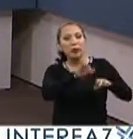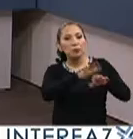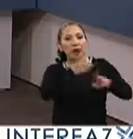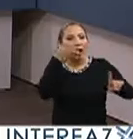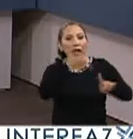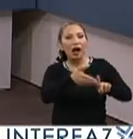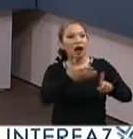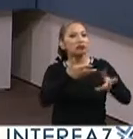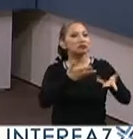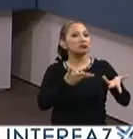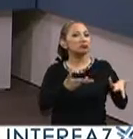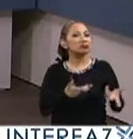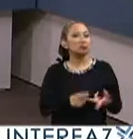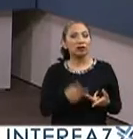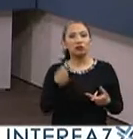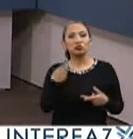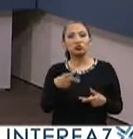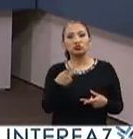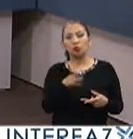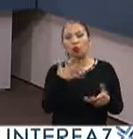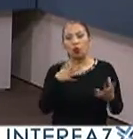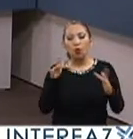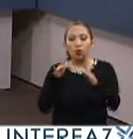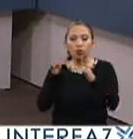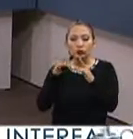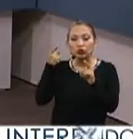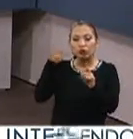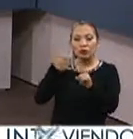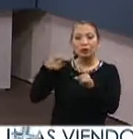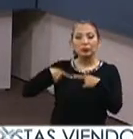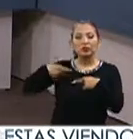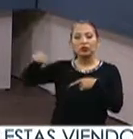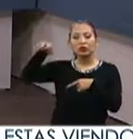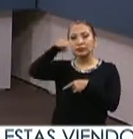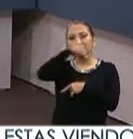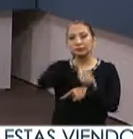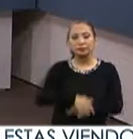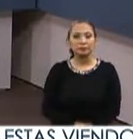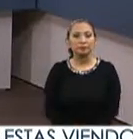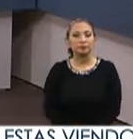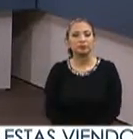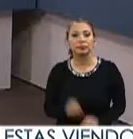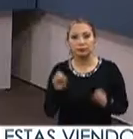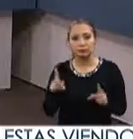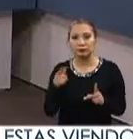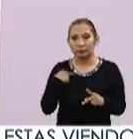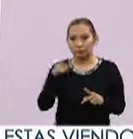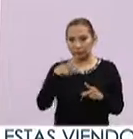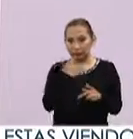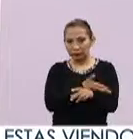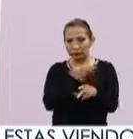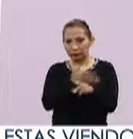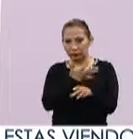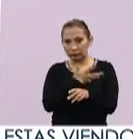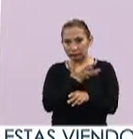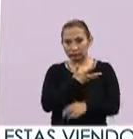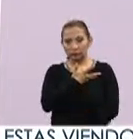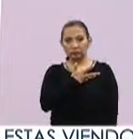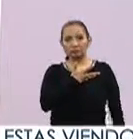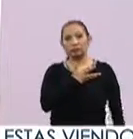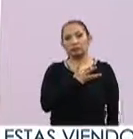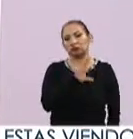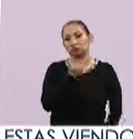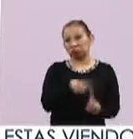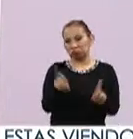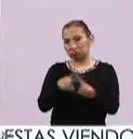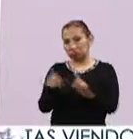principalmente, sus ejes de trabajo y su contacto y objetivos con la gente. Ok, bueno, esta coordinación